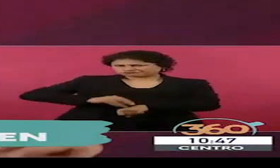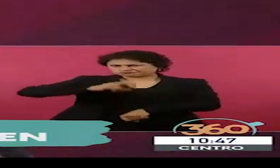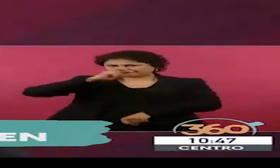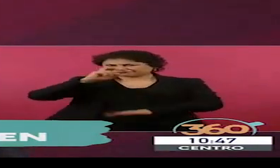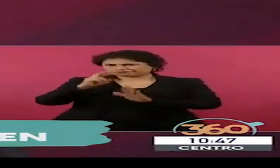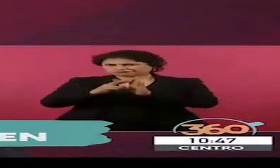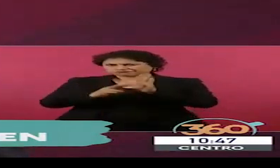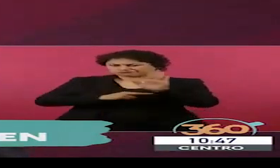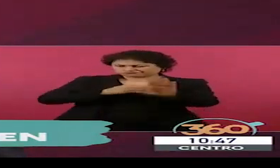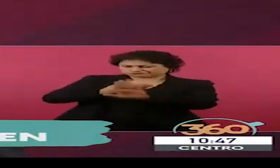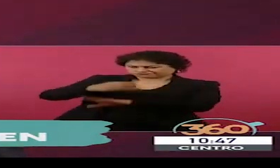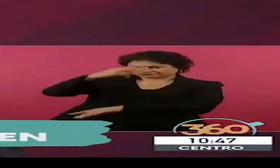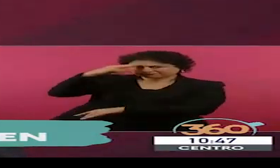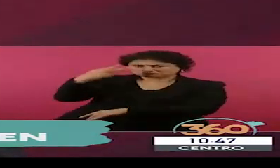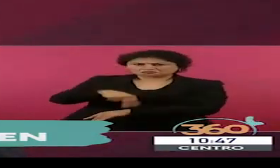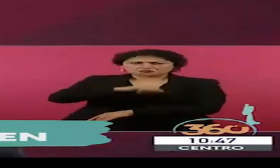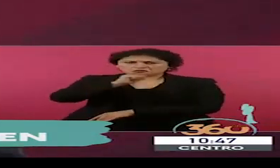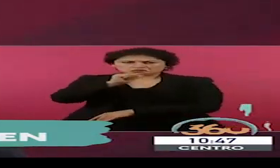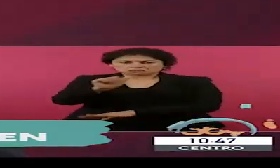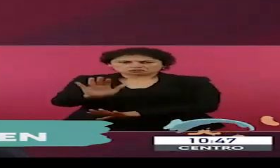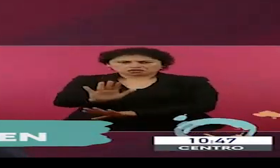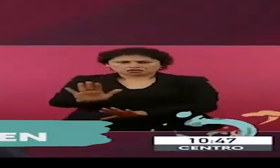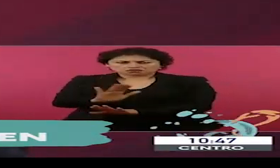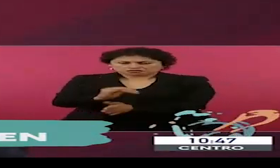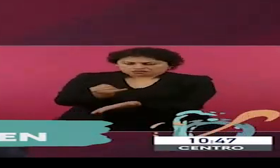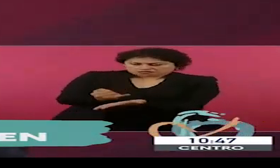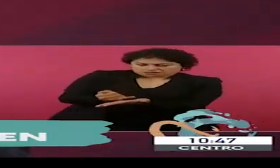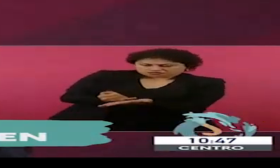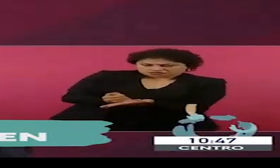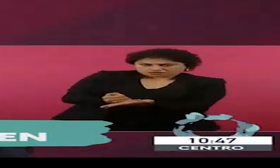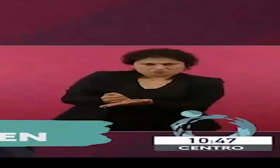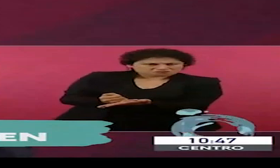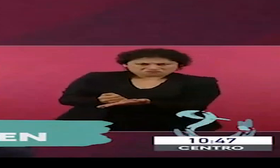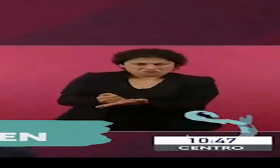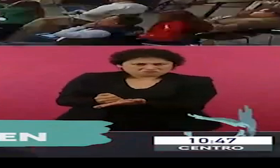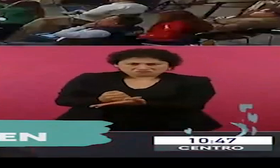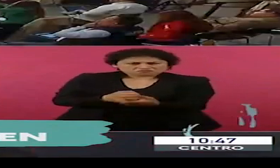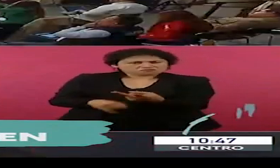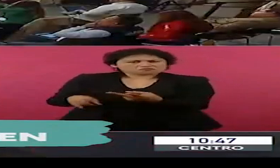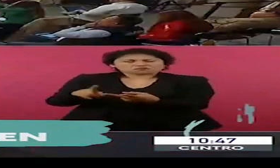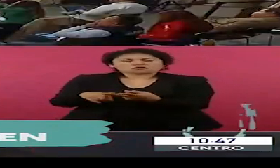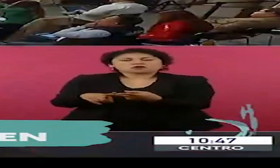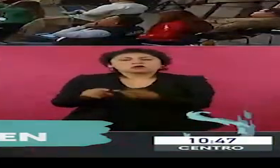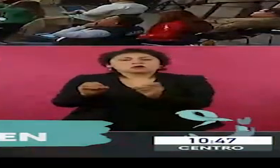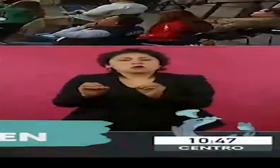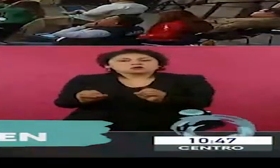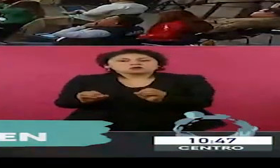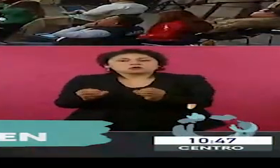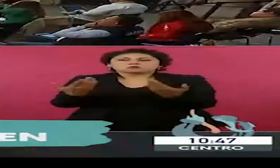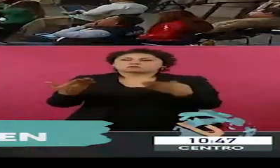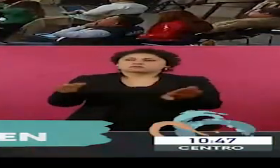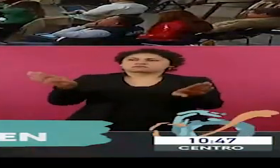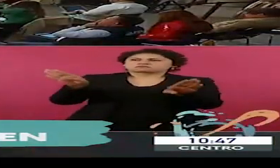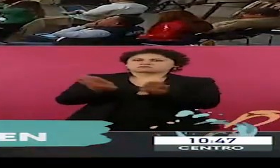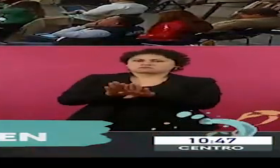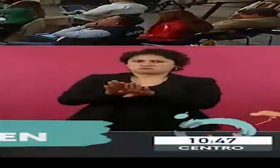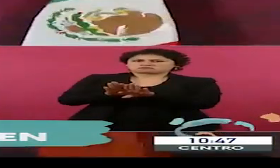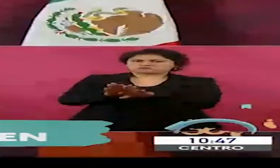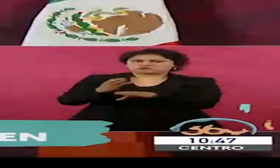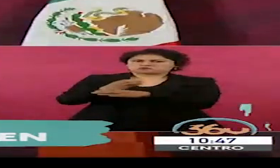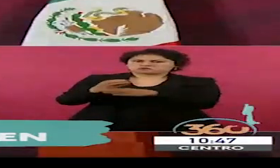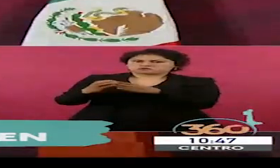en contra de México ni aranceles ni bloqueos de